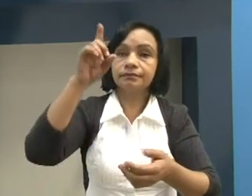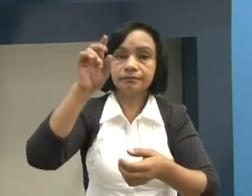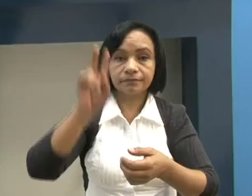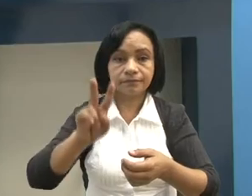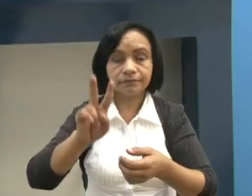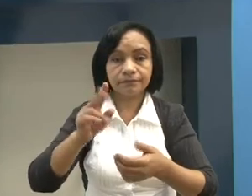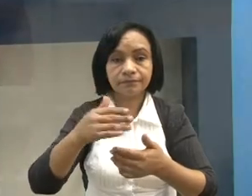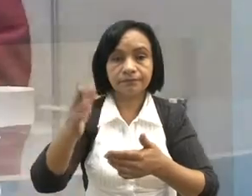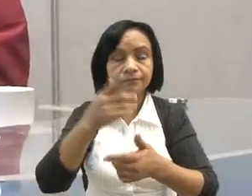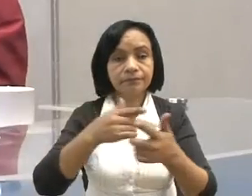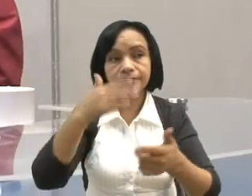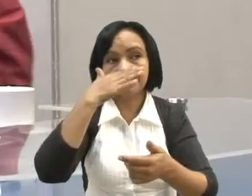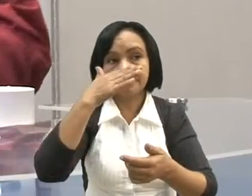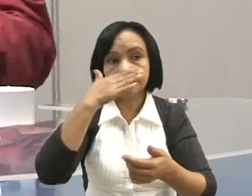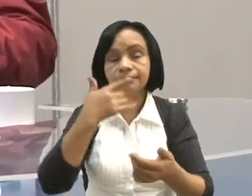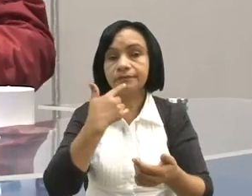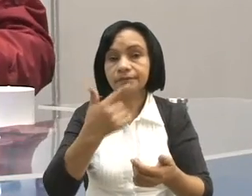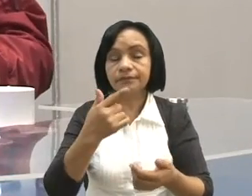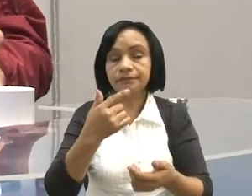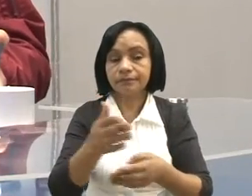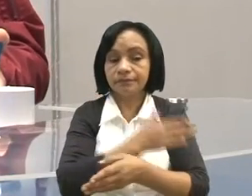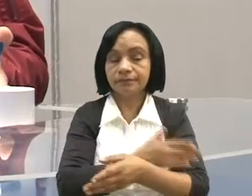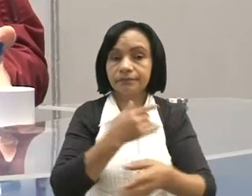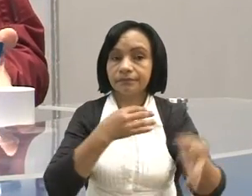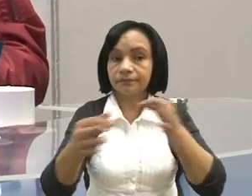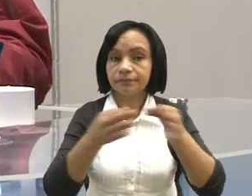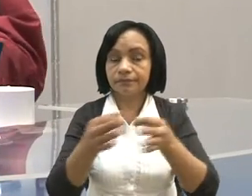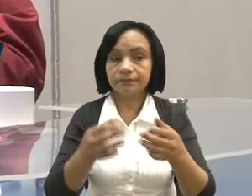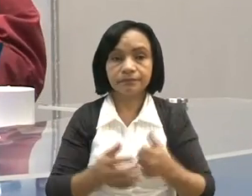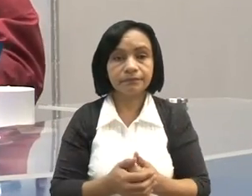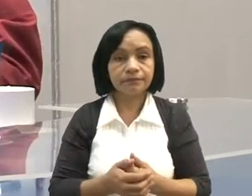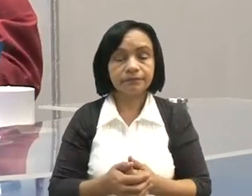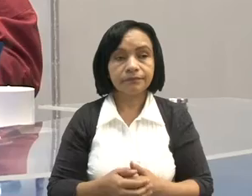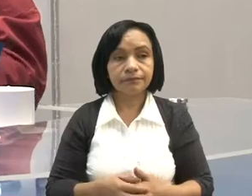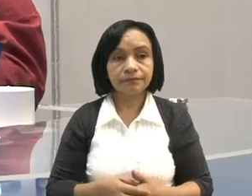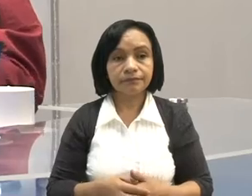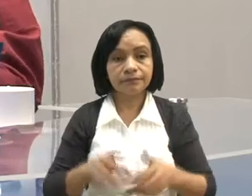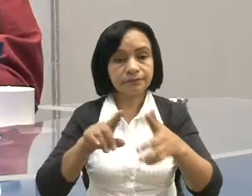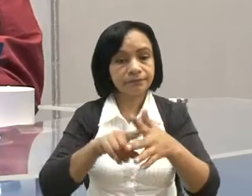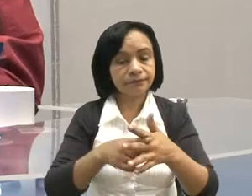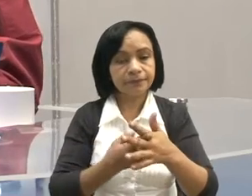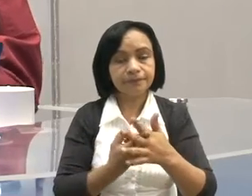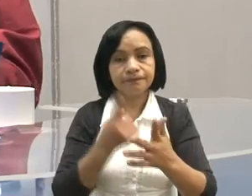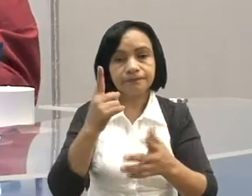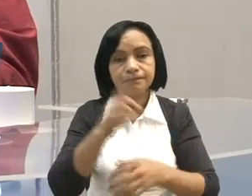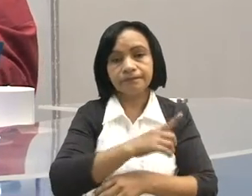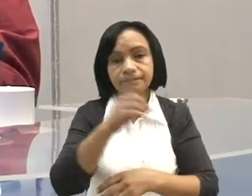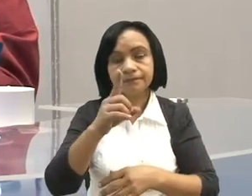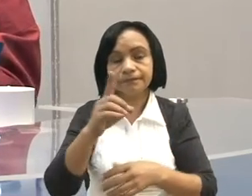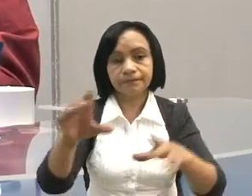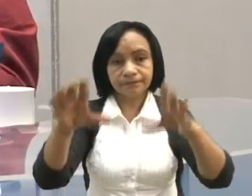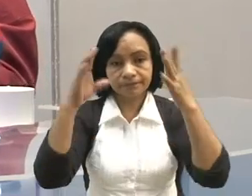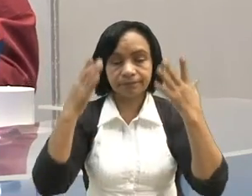de la revolución? Bueno, en primer lugar te decía que no solamente es iniciar hoy, primer día de clase, con toda la alegría y con